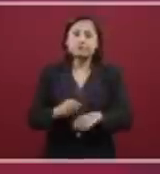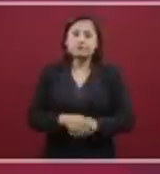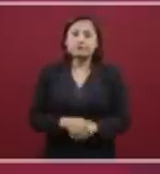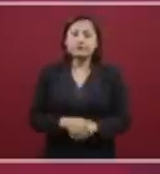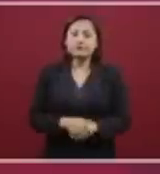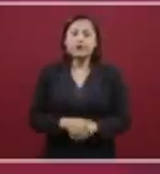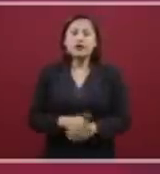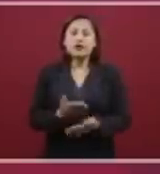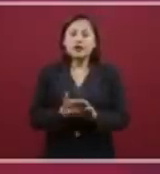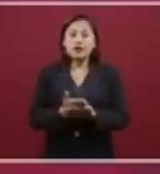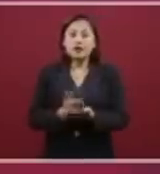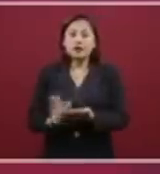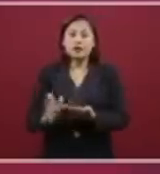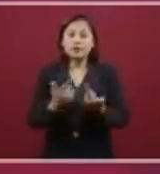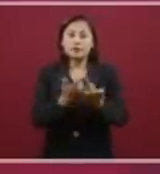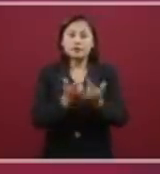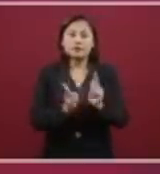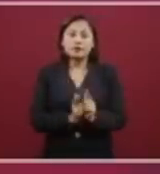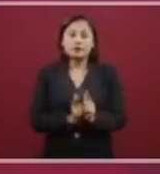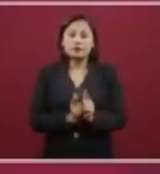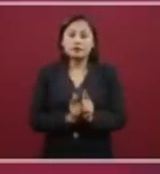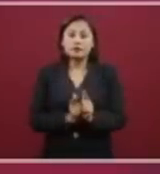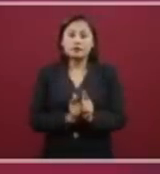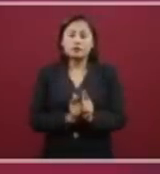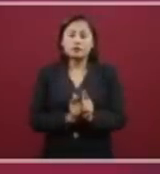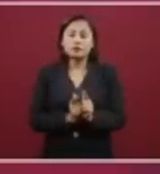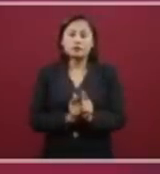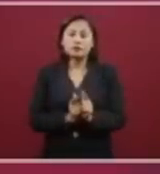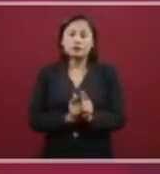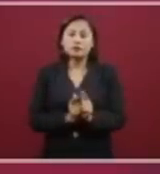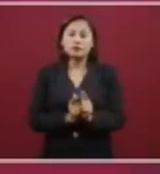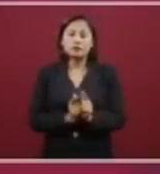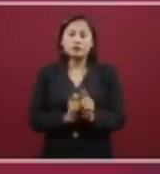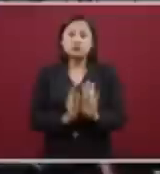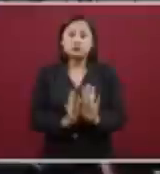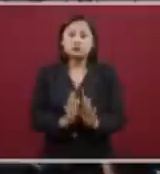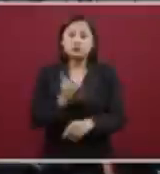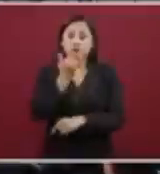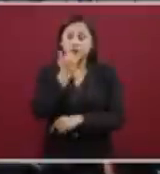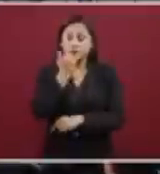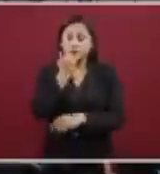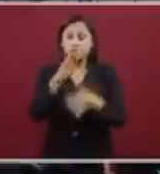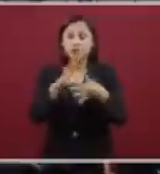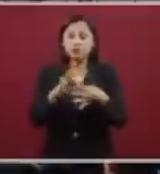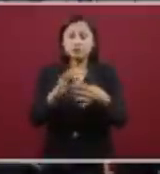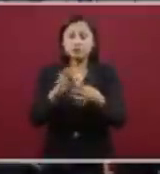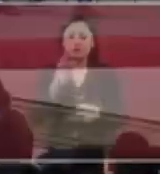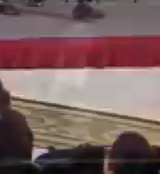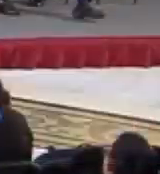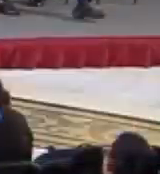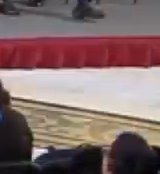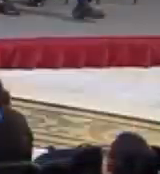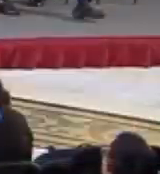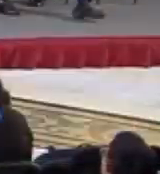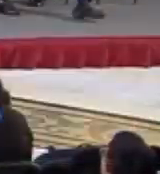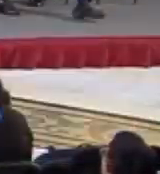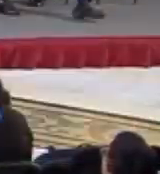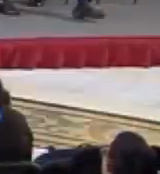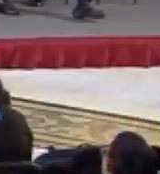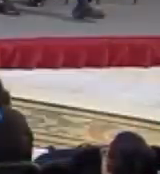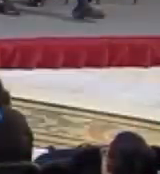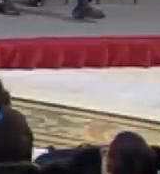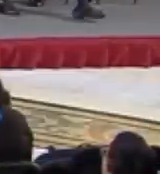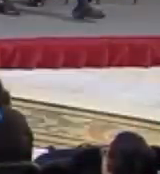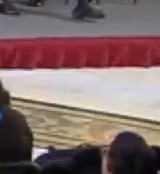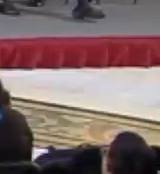conformado por la com hago un paréntesis por instrucciones superiores